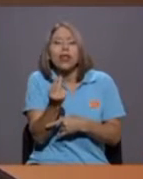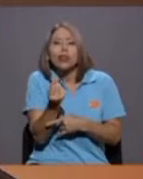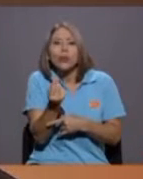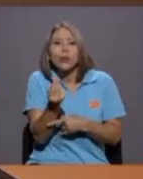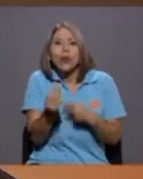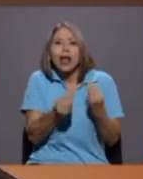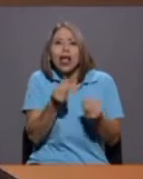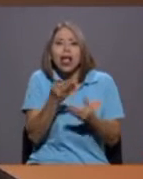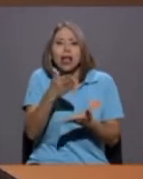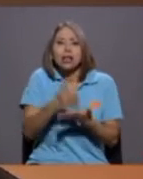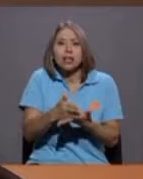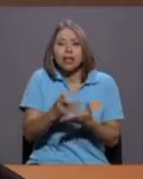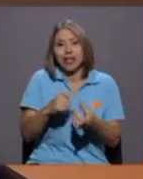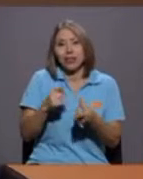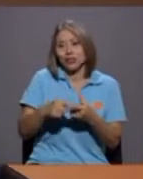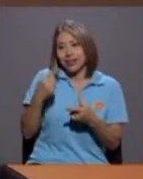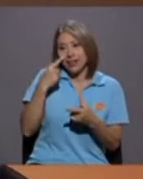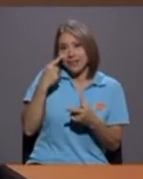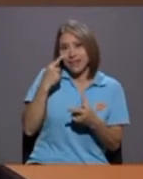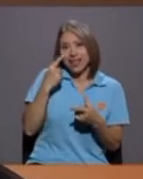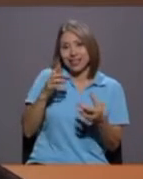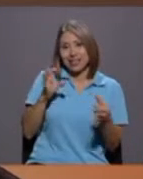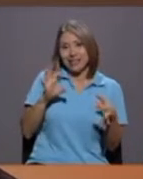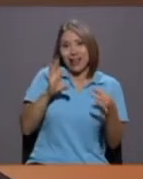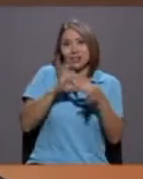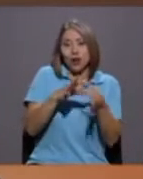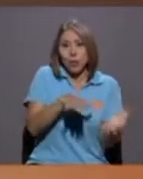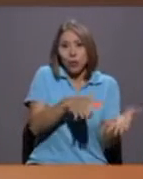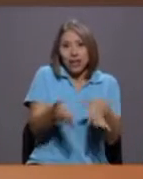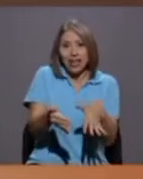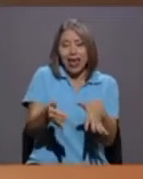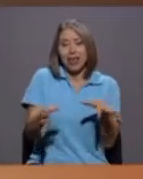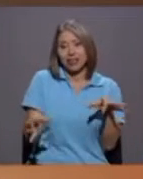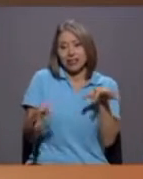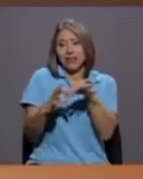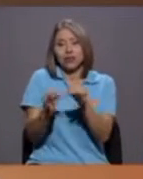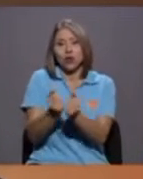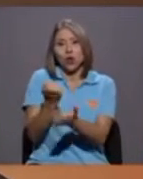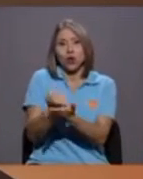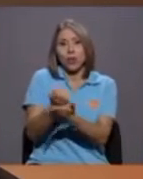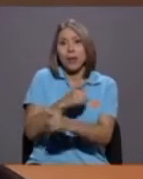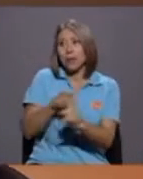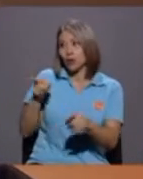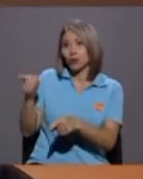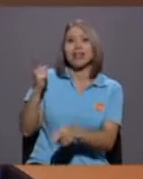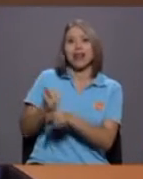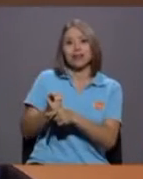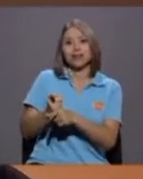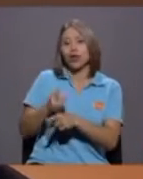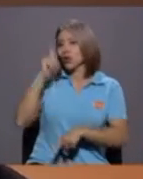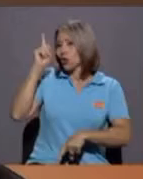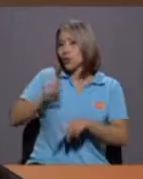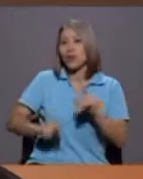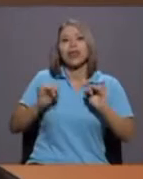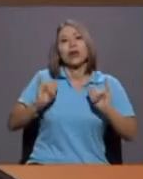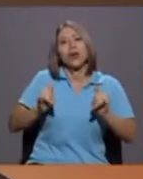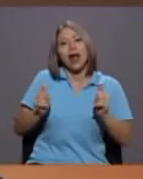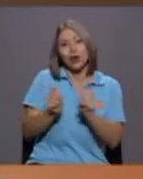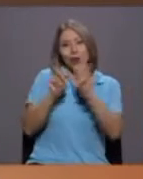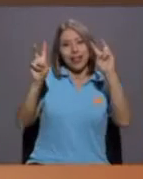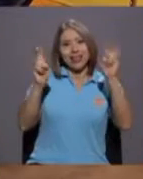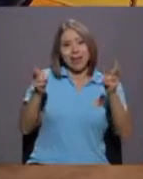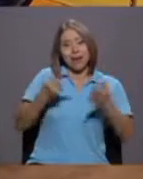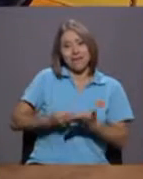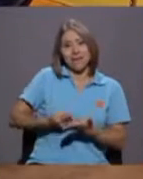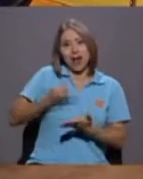la mortalidad en términos de la economía y demás, pero usted tiene toda la razón, nadie puede jugar con el tema del valor que tiene la vida humana, y esto es